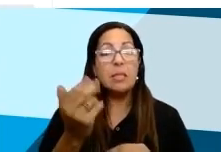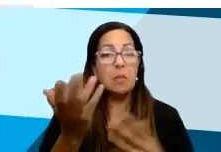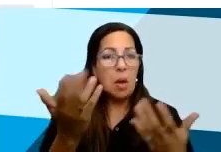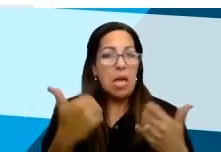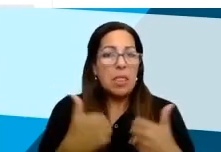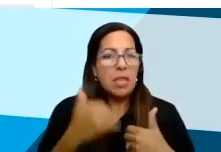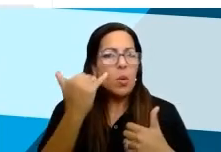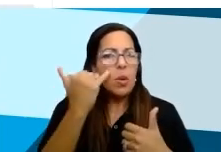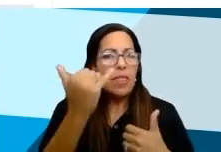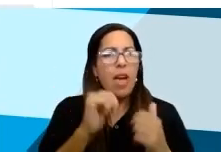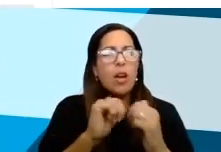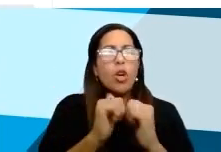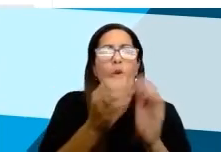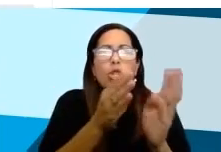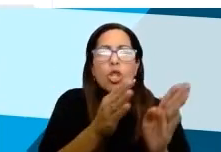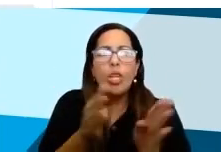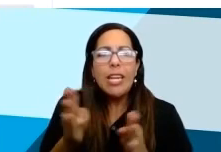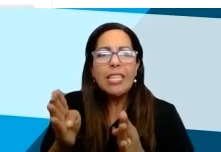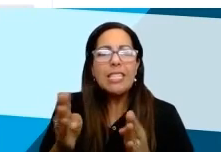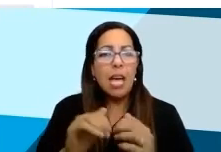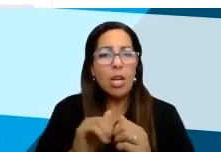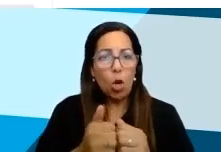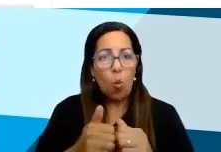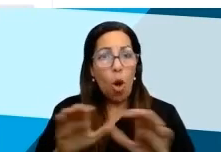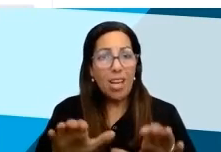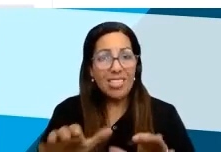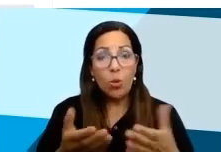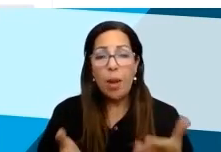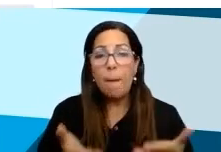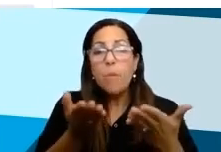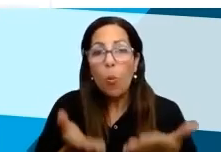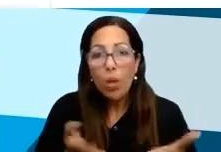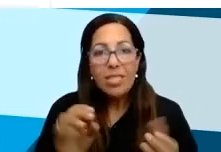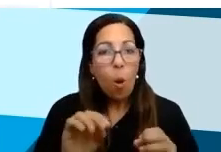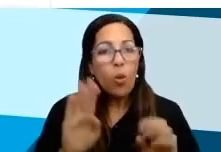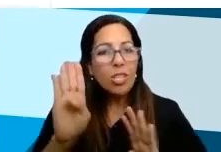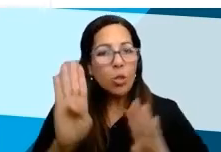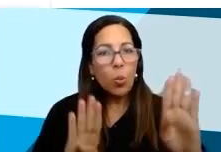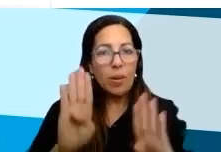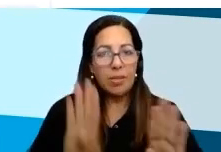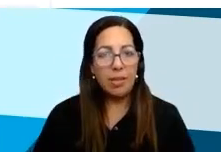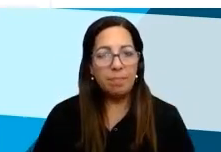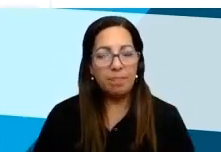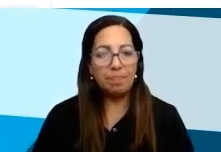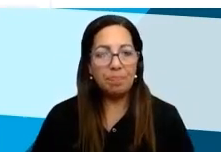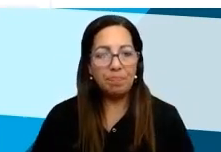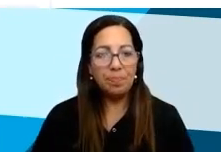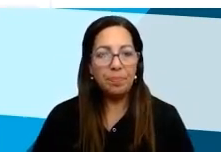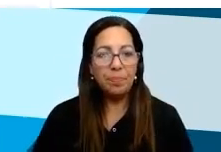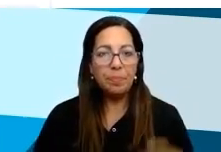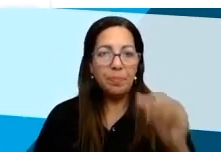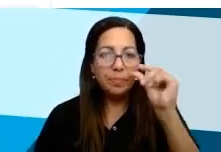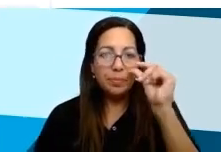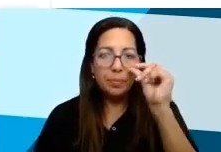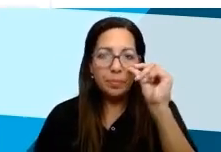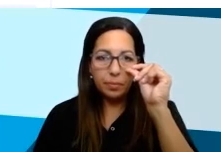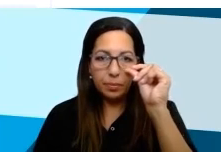uno organizar y preparar una propuesta o una subasta. También hemos incorporado en nuestra